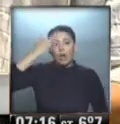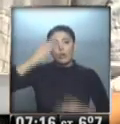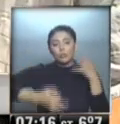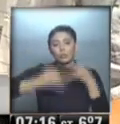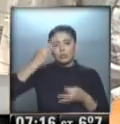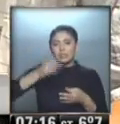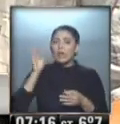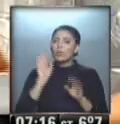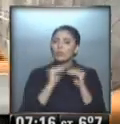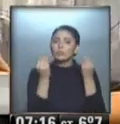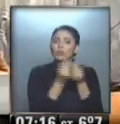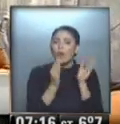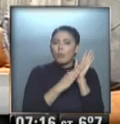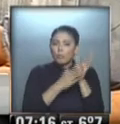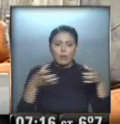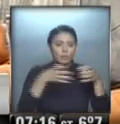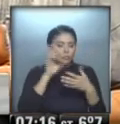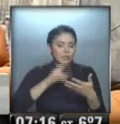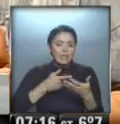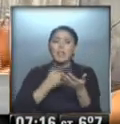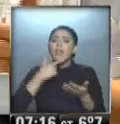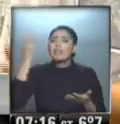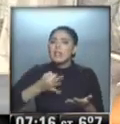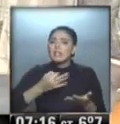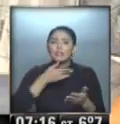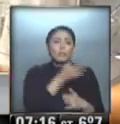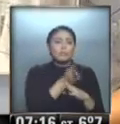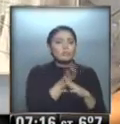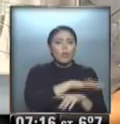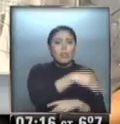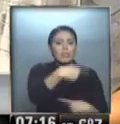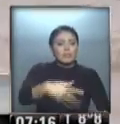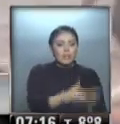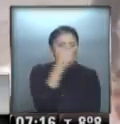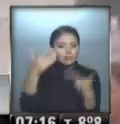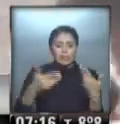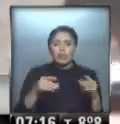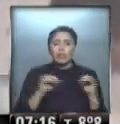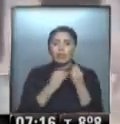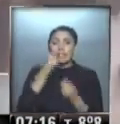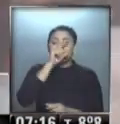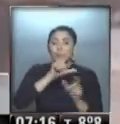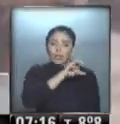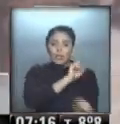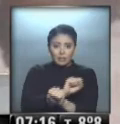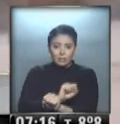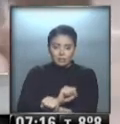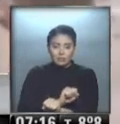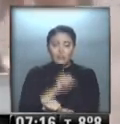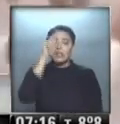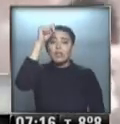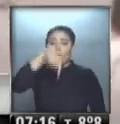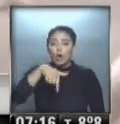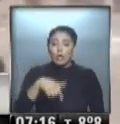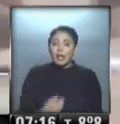partir de las evidencias, ordenó una serie de allanamientos y la detención de 7 personas. En la jornada de hoy, en las primeras horas,